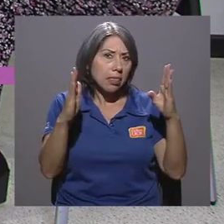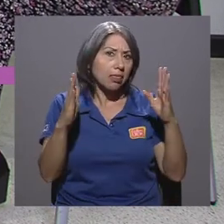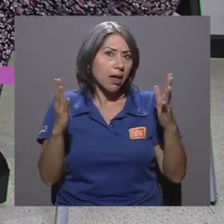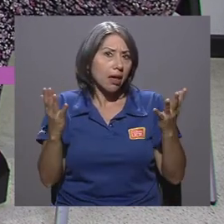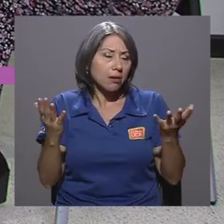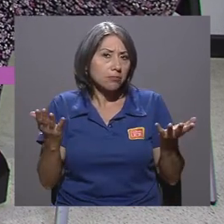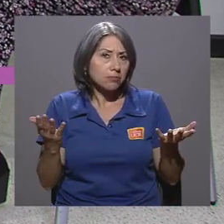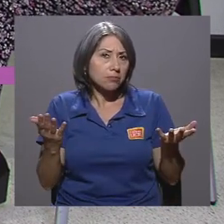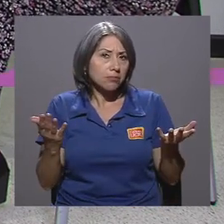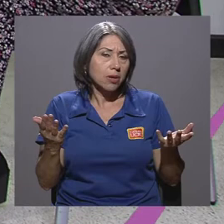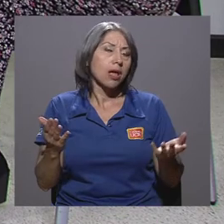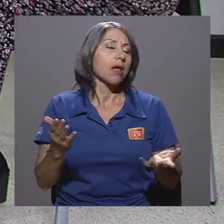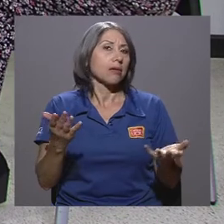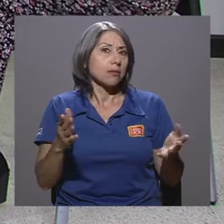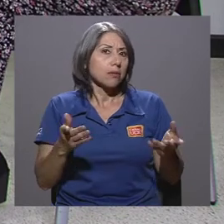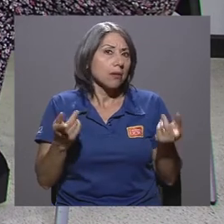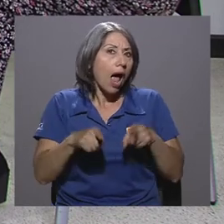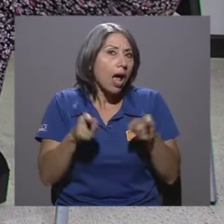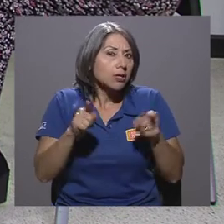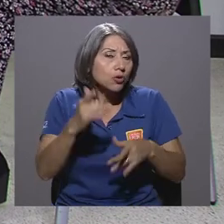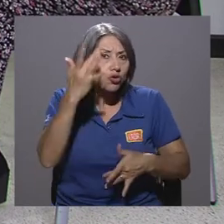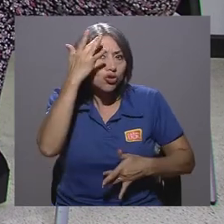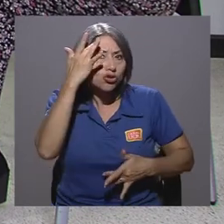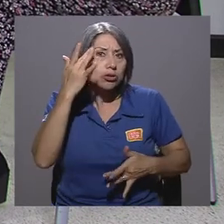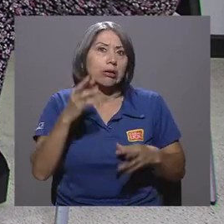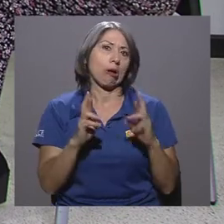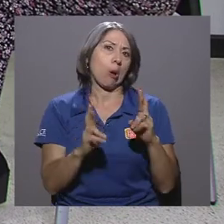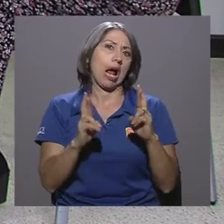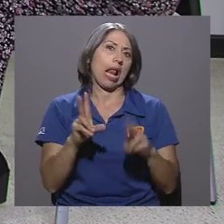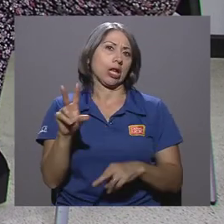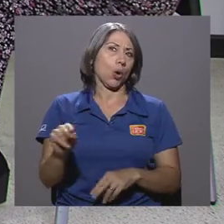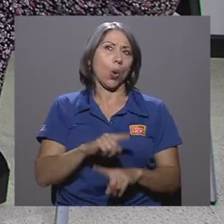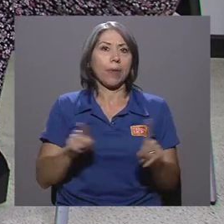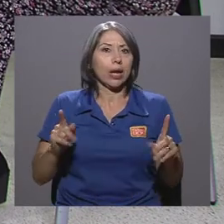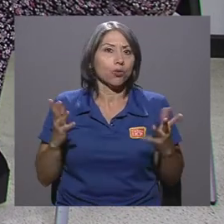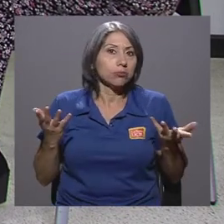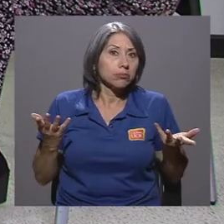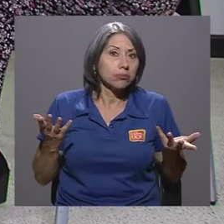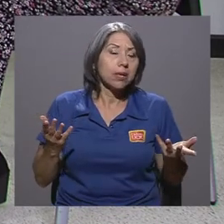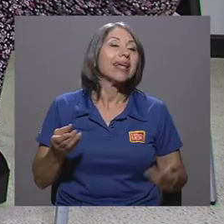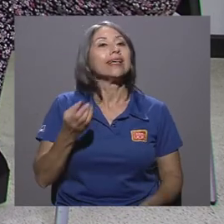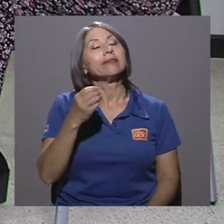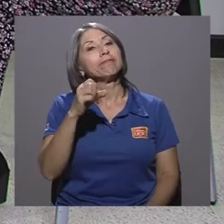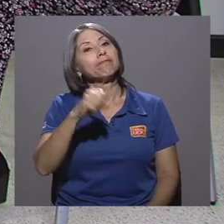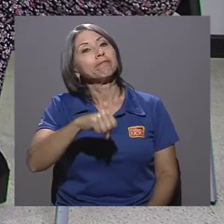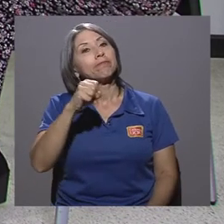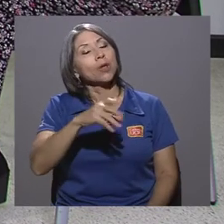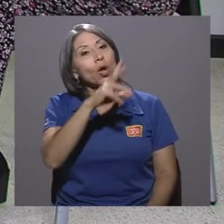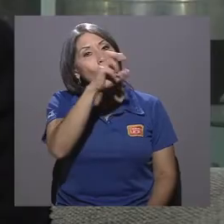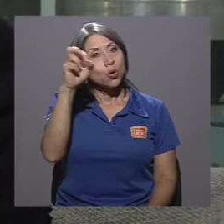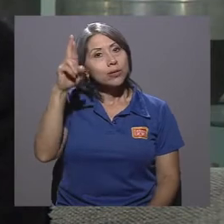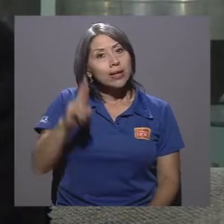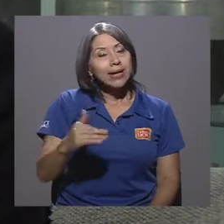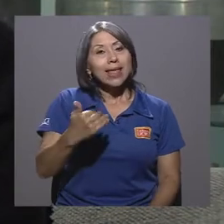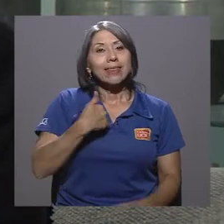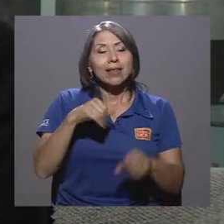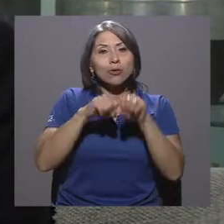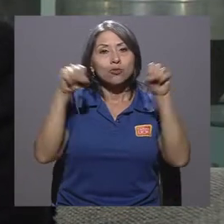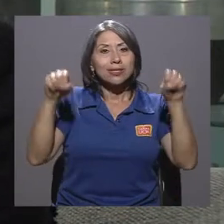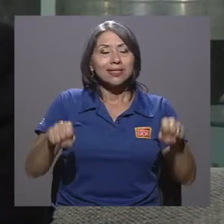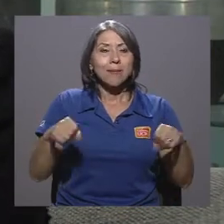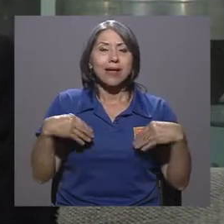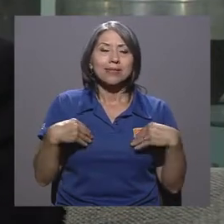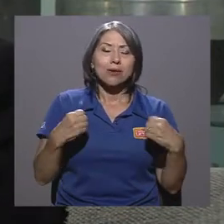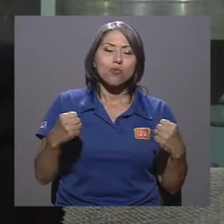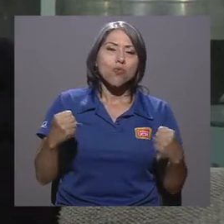primeros casos, si fuera, ¿verdad? Ojalá que no, pero... Sí, Costa Rica tiene un sistema de salud muy